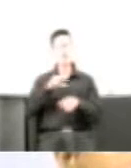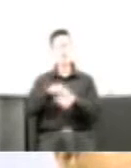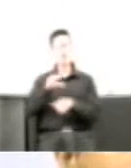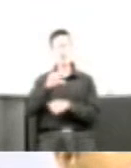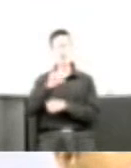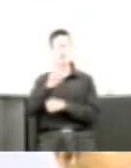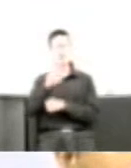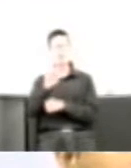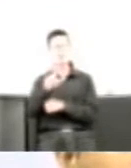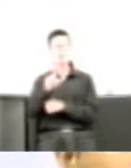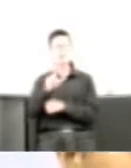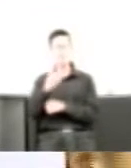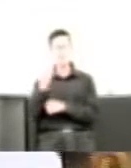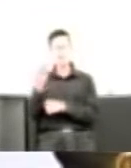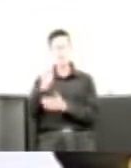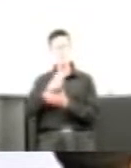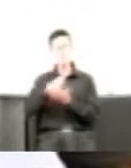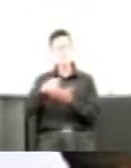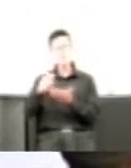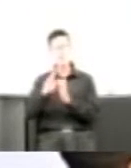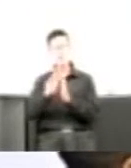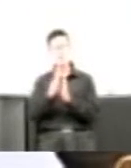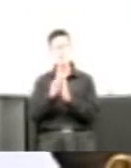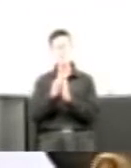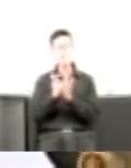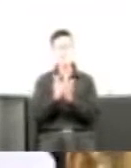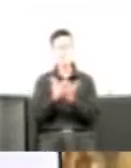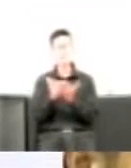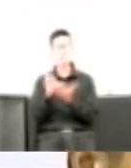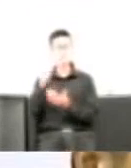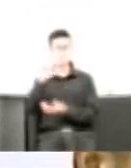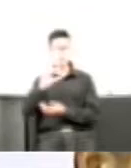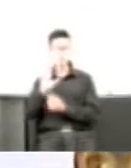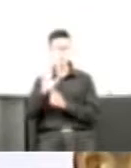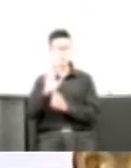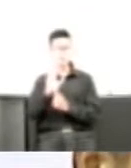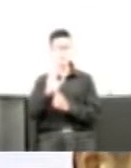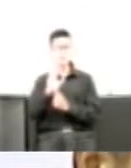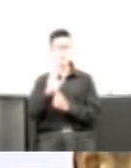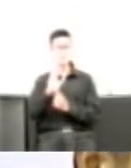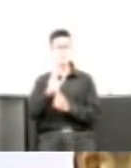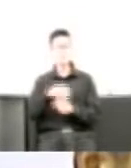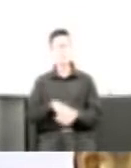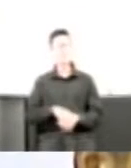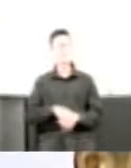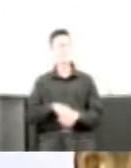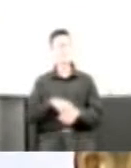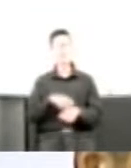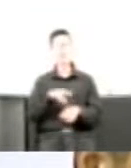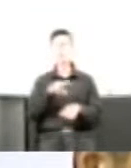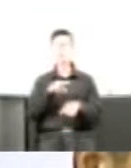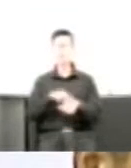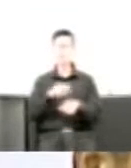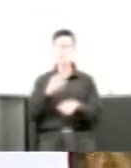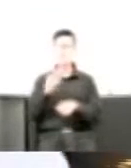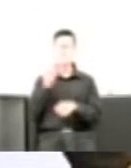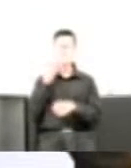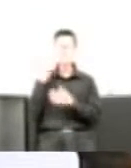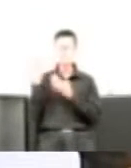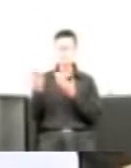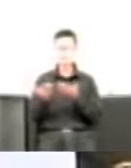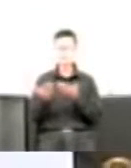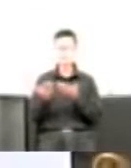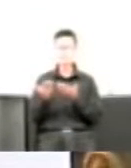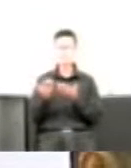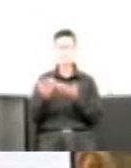Díaz, autor de la obra que hoy se va a presentar junto con el doctor Luis Eduardo León Ganatios. Doctor, bienvenido, muchísimas gracias por estar